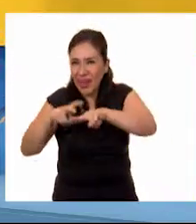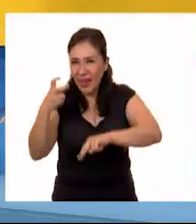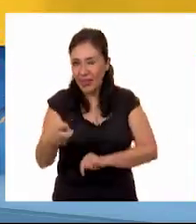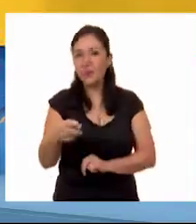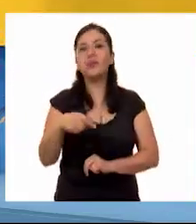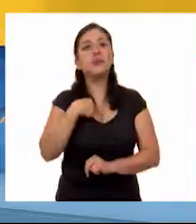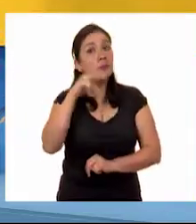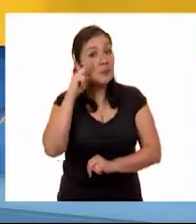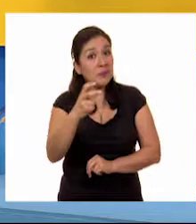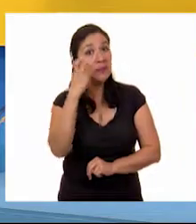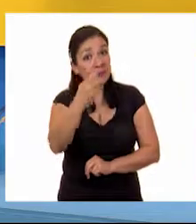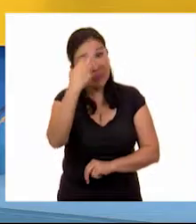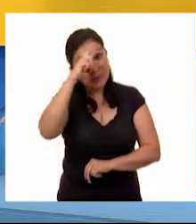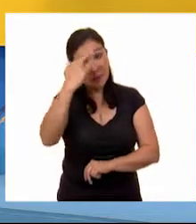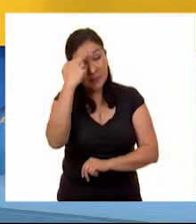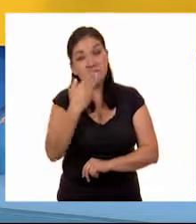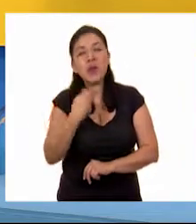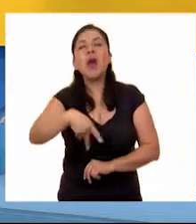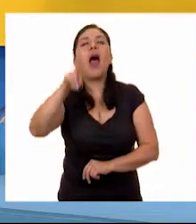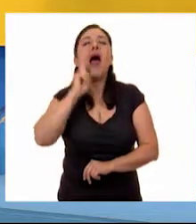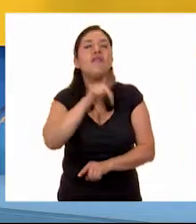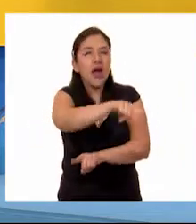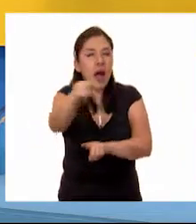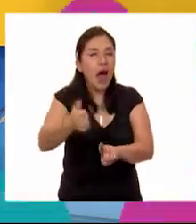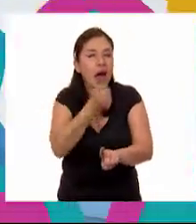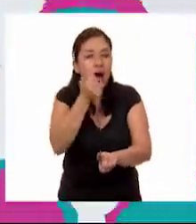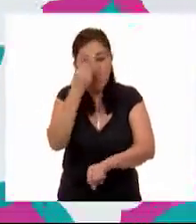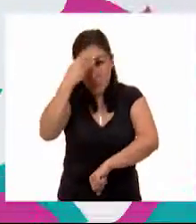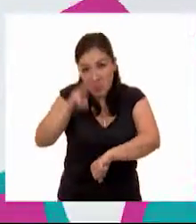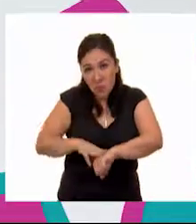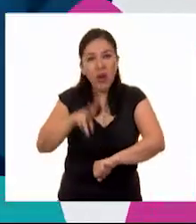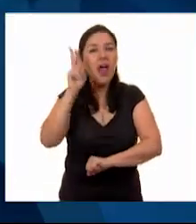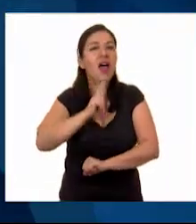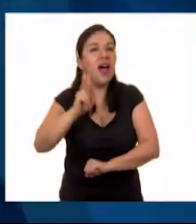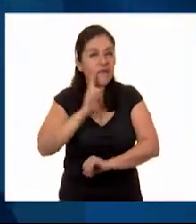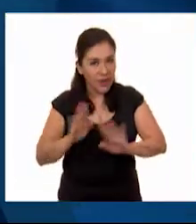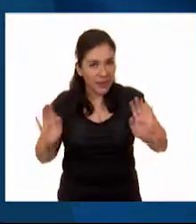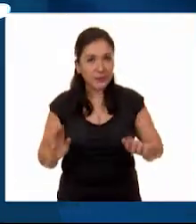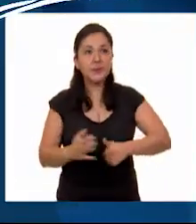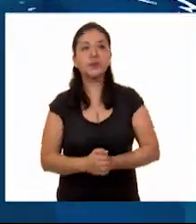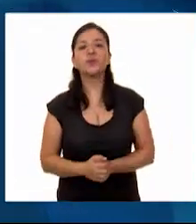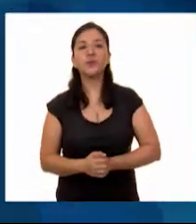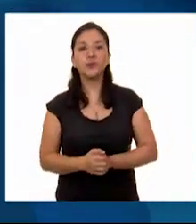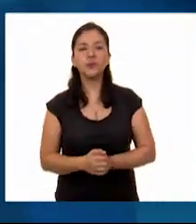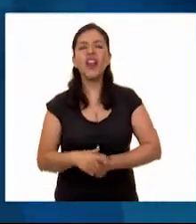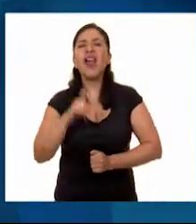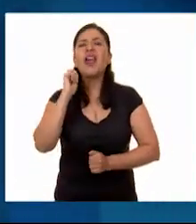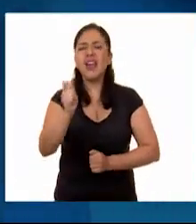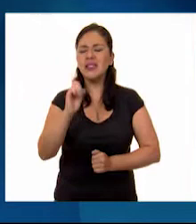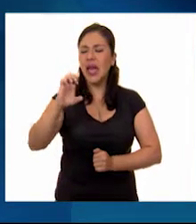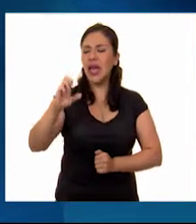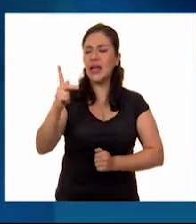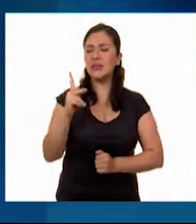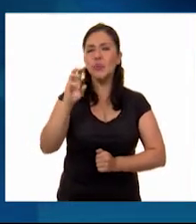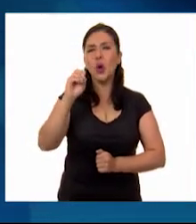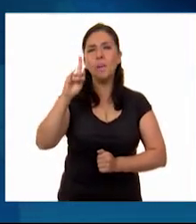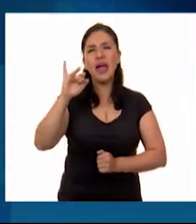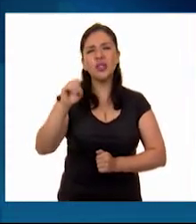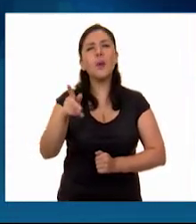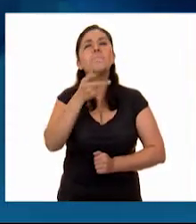Pero vamos a ver si nuestros alumnos en casa lo recuerdan también. A ver, ¿en qué consistió la expropiación